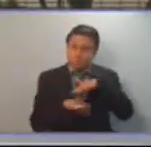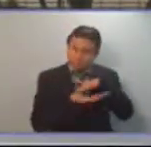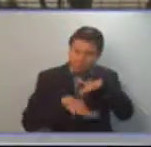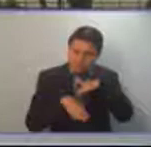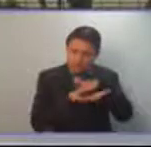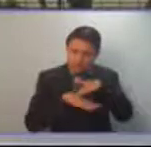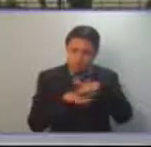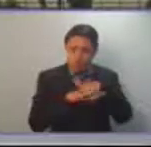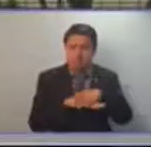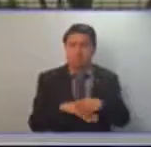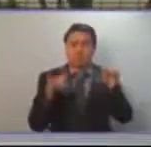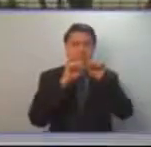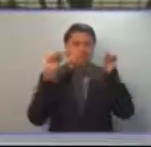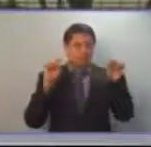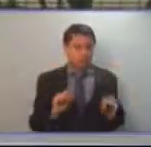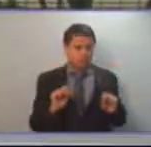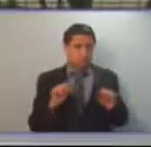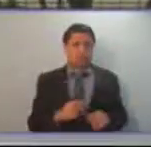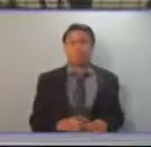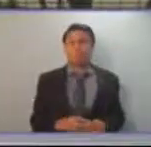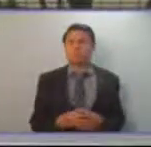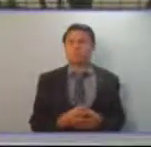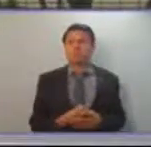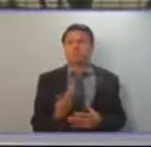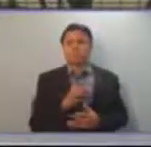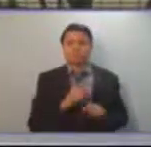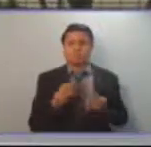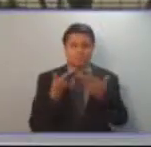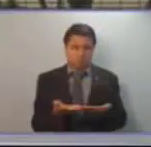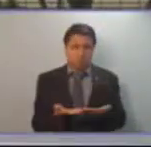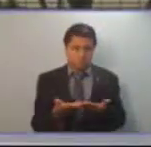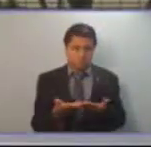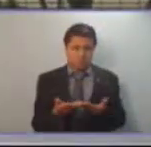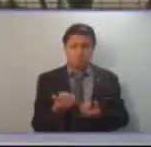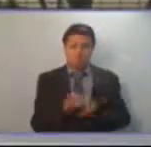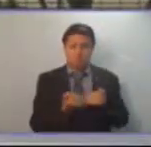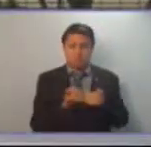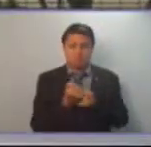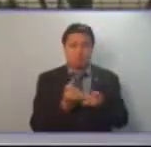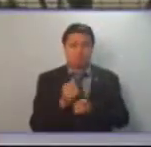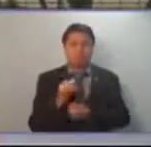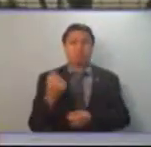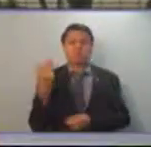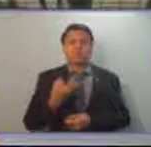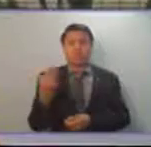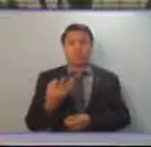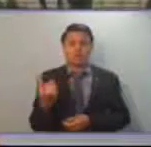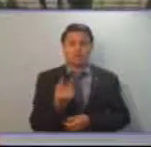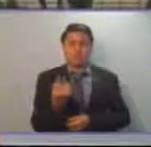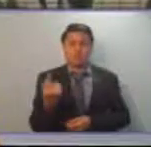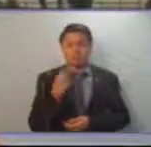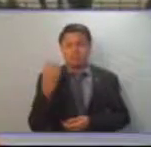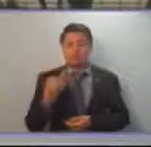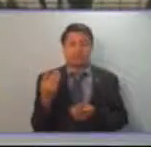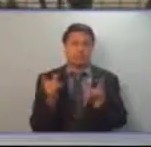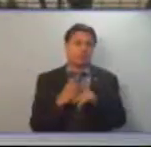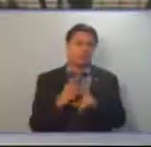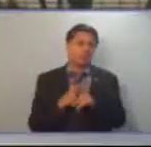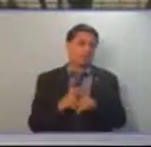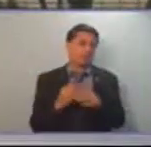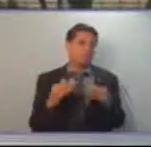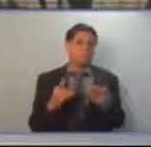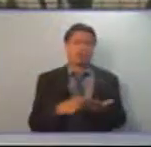esenciales del sistema y le estaríamos atendiendo necesidades que surgen de una circunstancia de